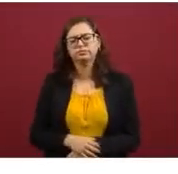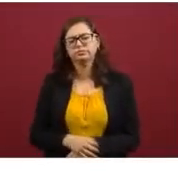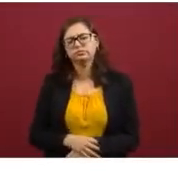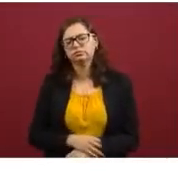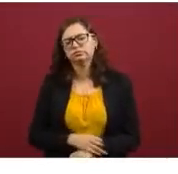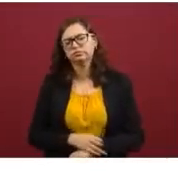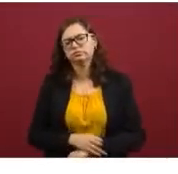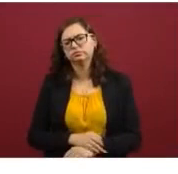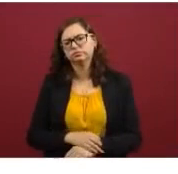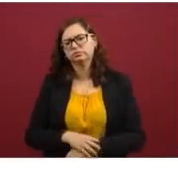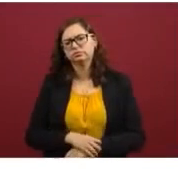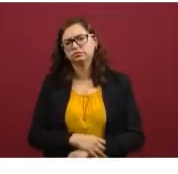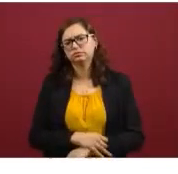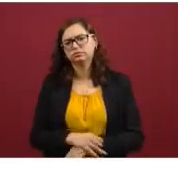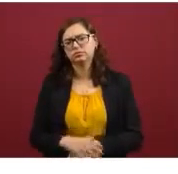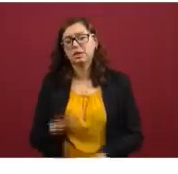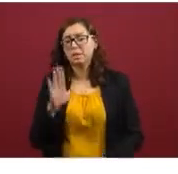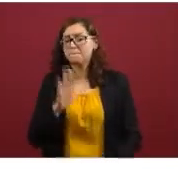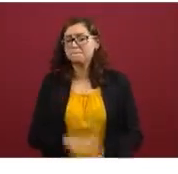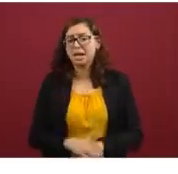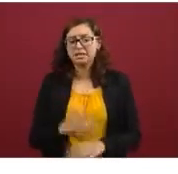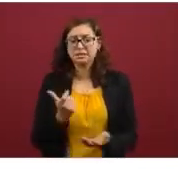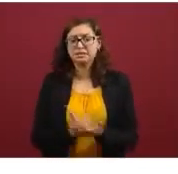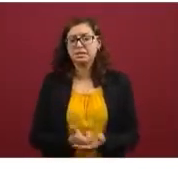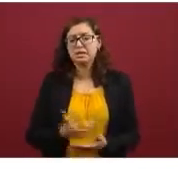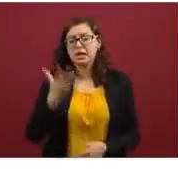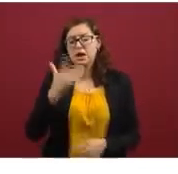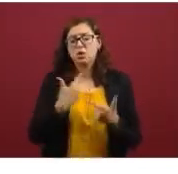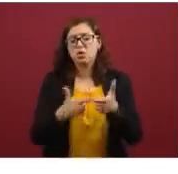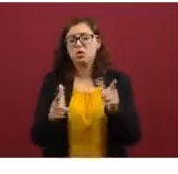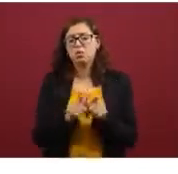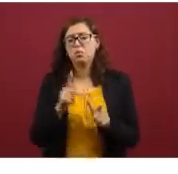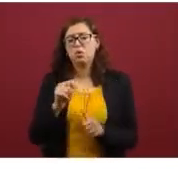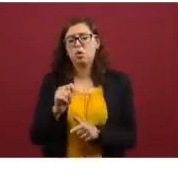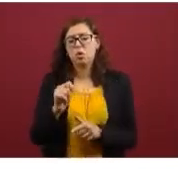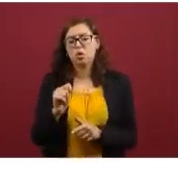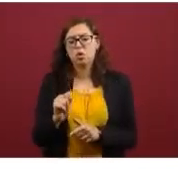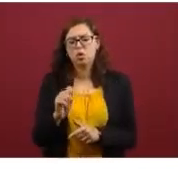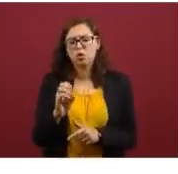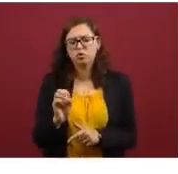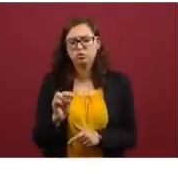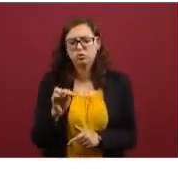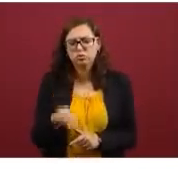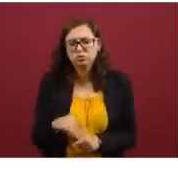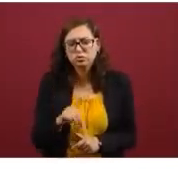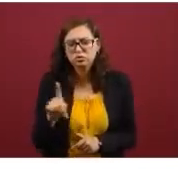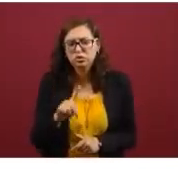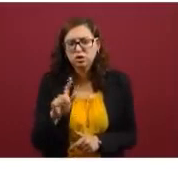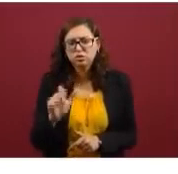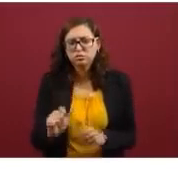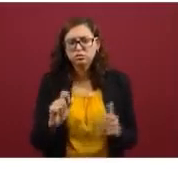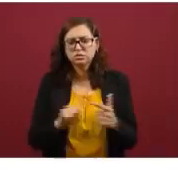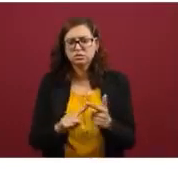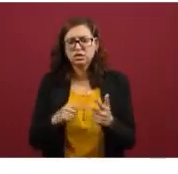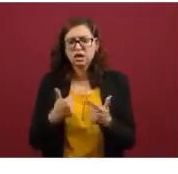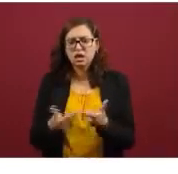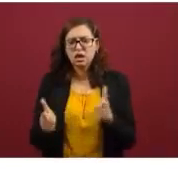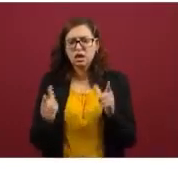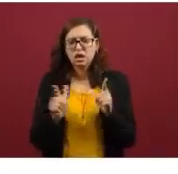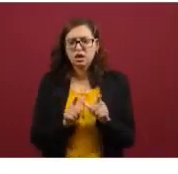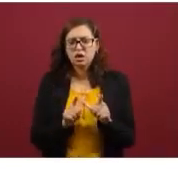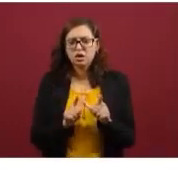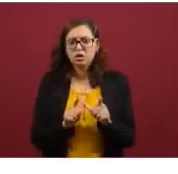caro en el país es Grupo Tomsa, Gutiérrez Nieto y Grupo Pagasa, eso en cuanto a márgenes,